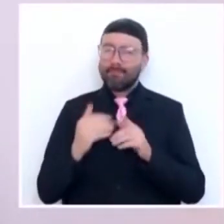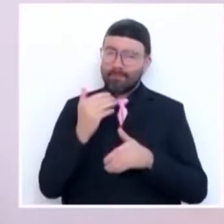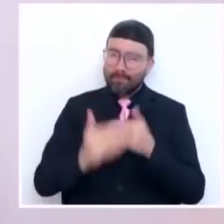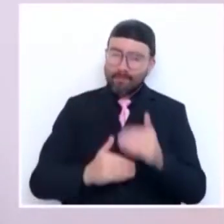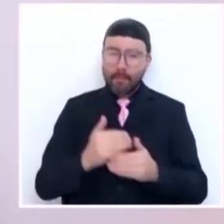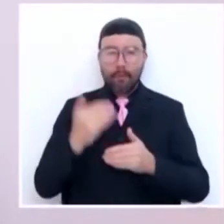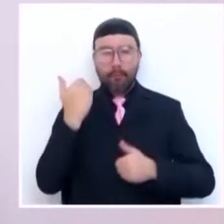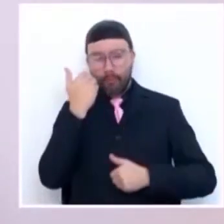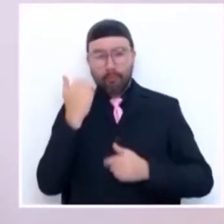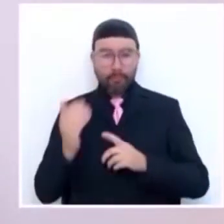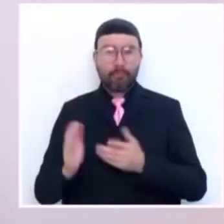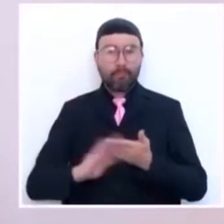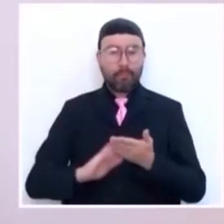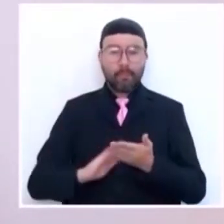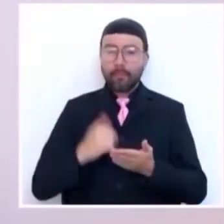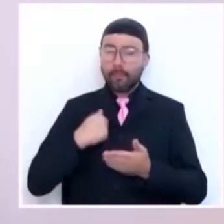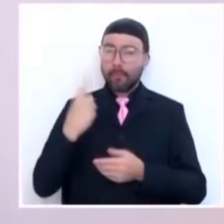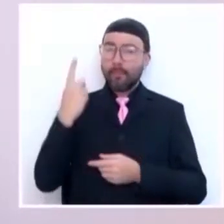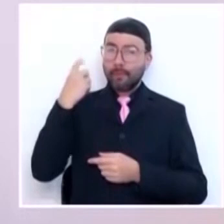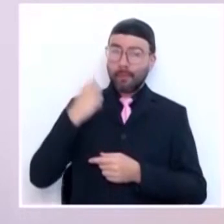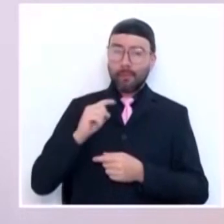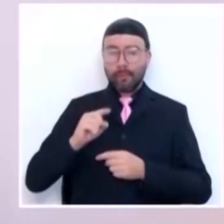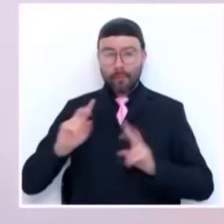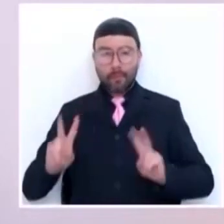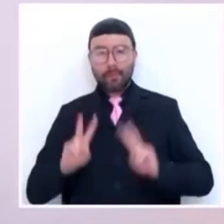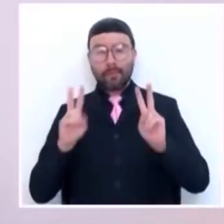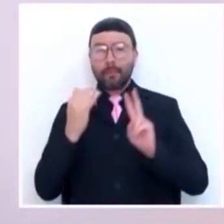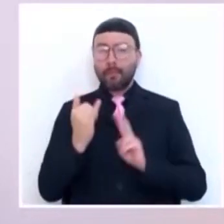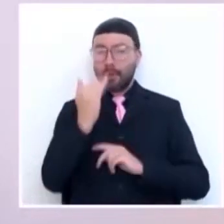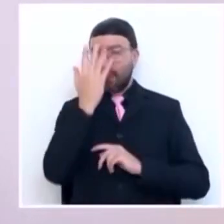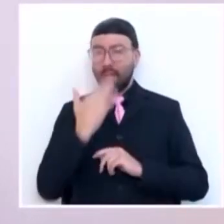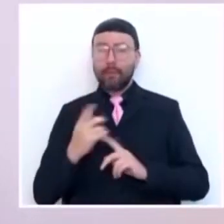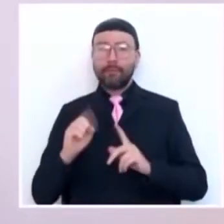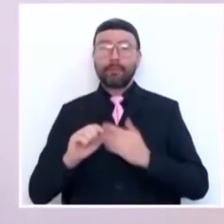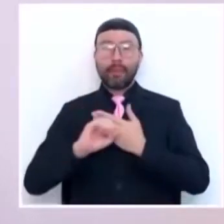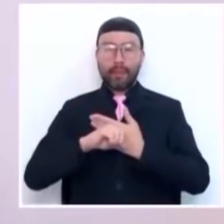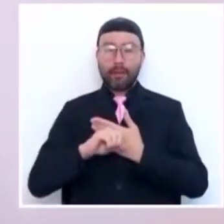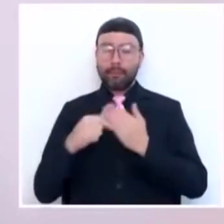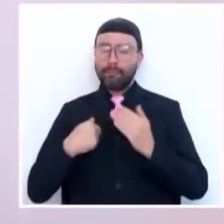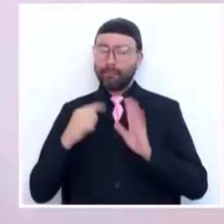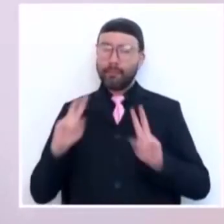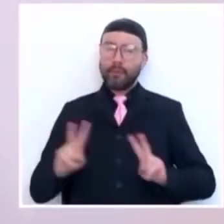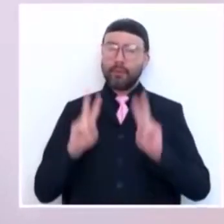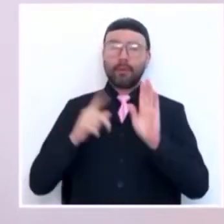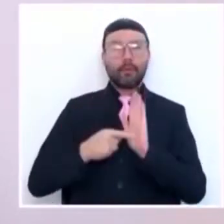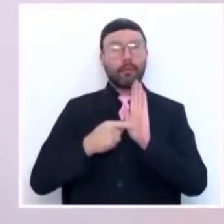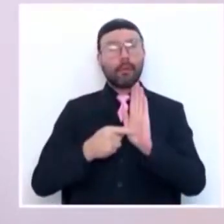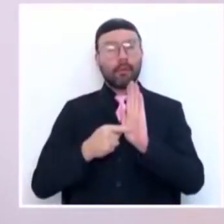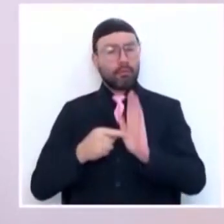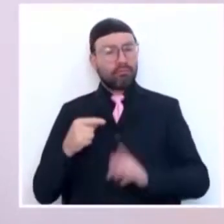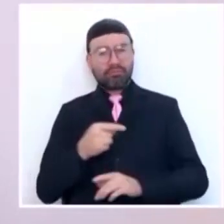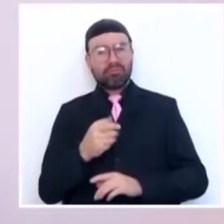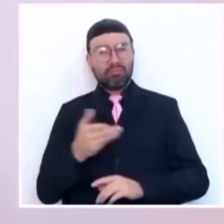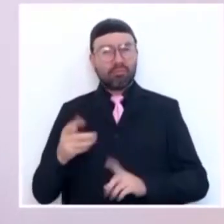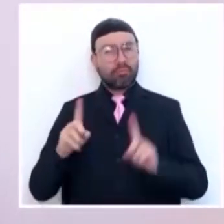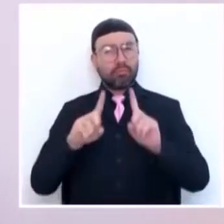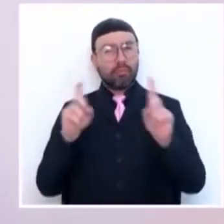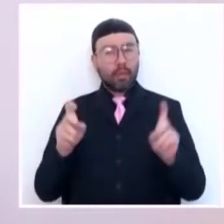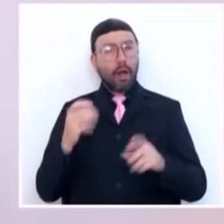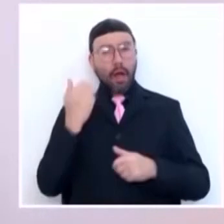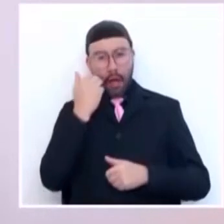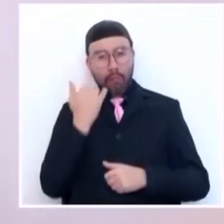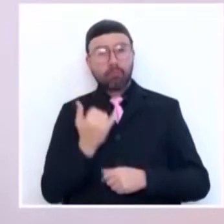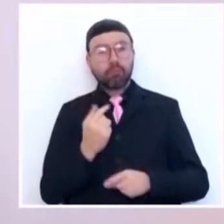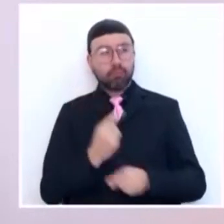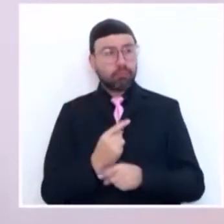una transmisión, un live en Facebook y en Instagram, hablando sobre la enfermedad, porque es que